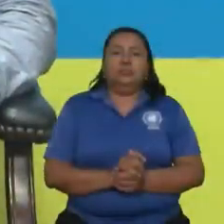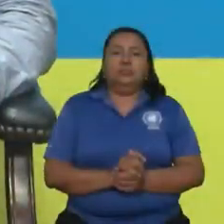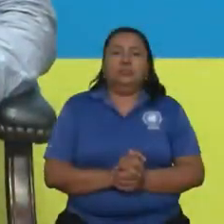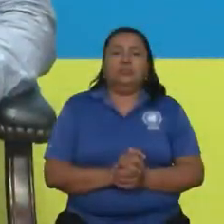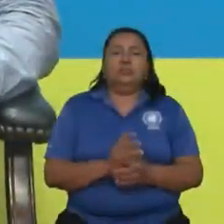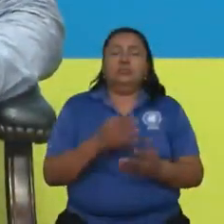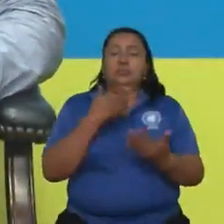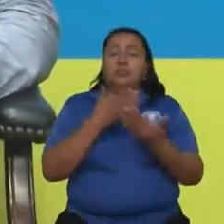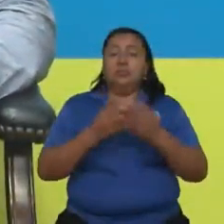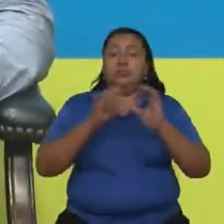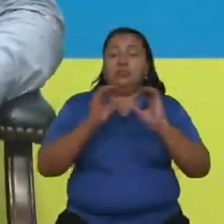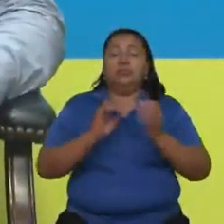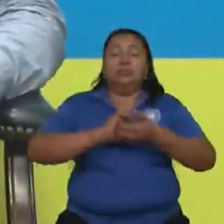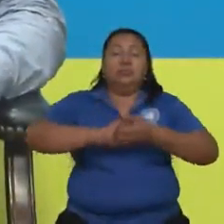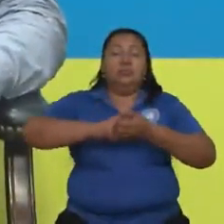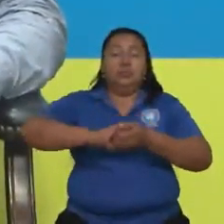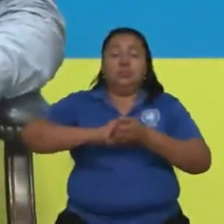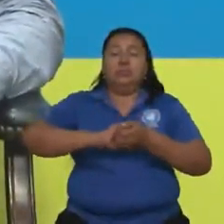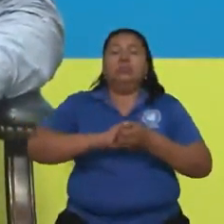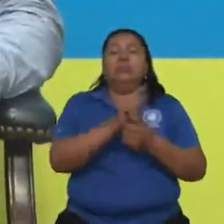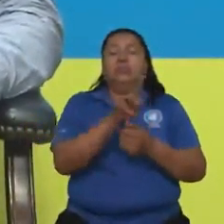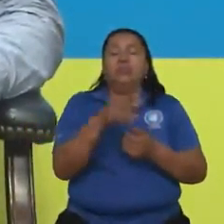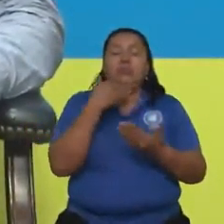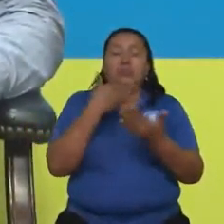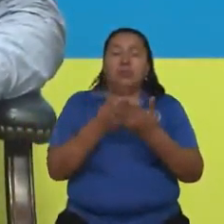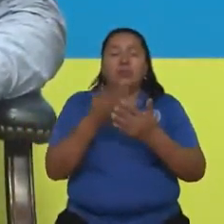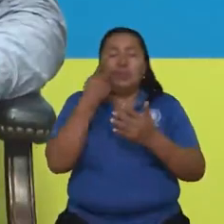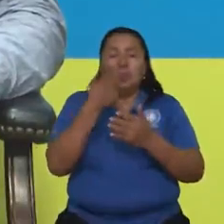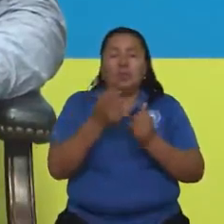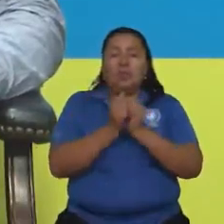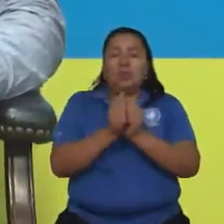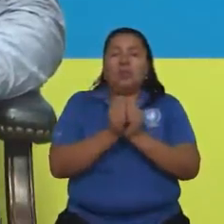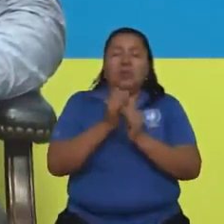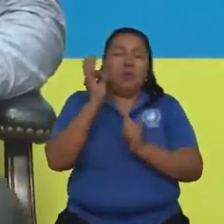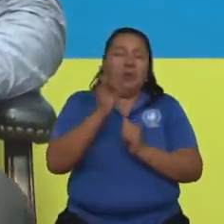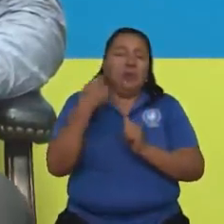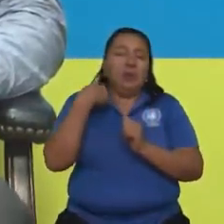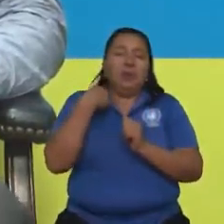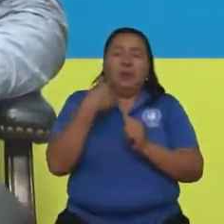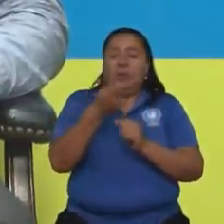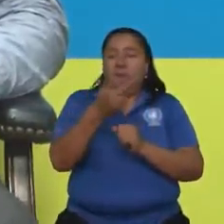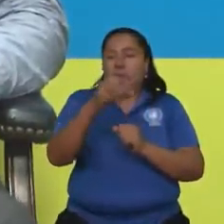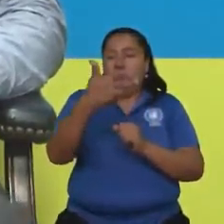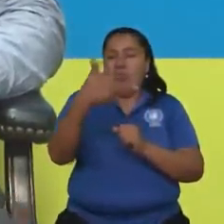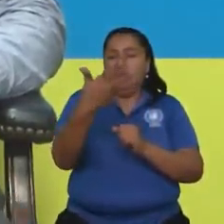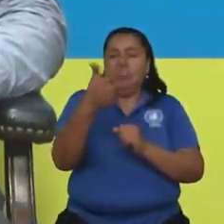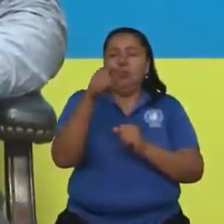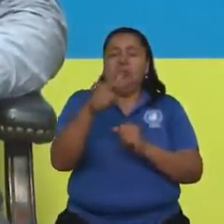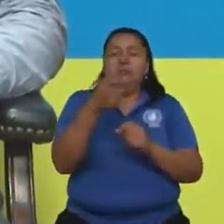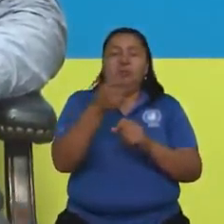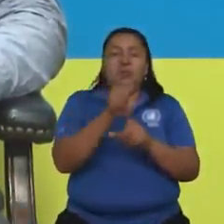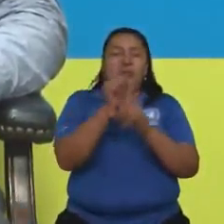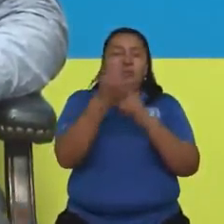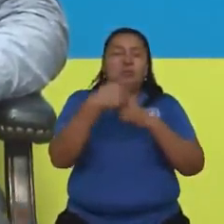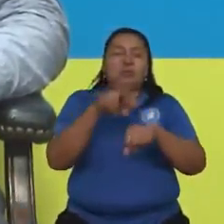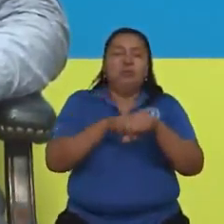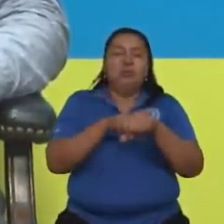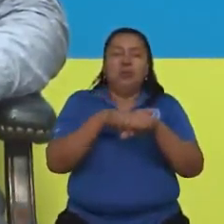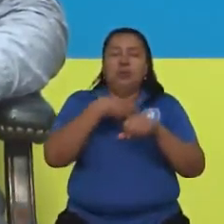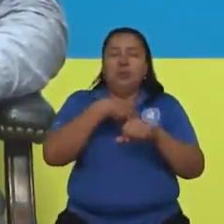Muy buenas tardes, amigos televidentes. Muchas gracias por su fiel sintonía al canal 98, el canal parlamentario, el